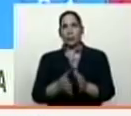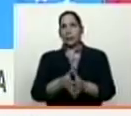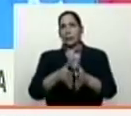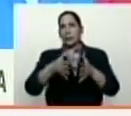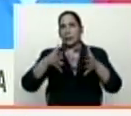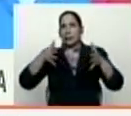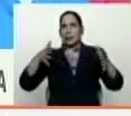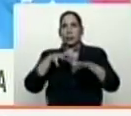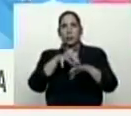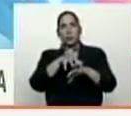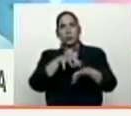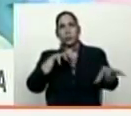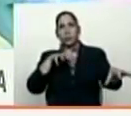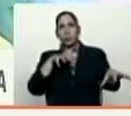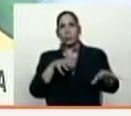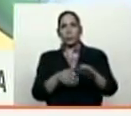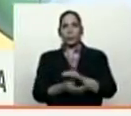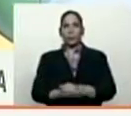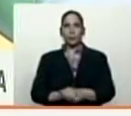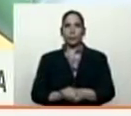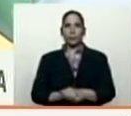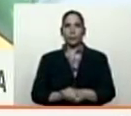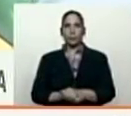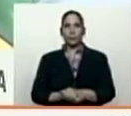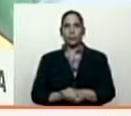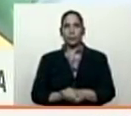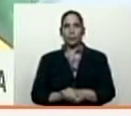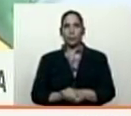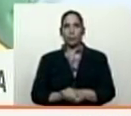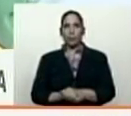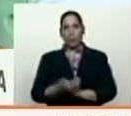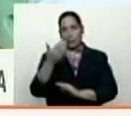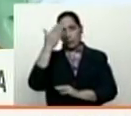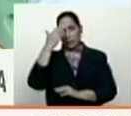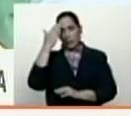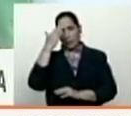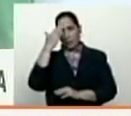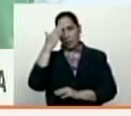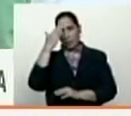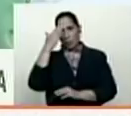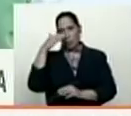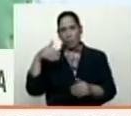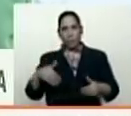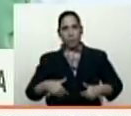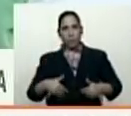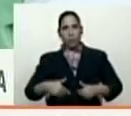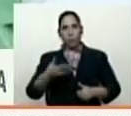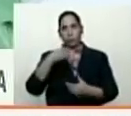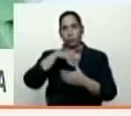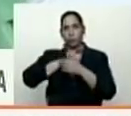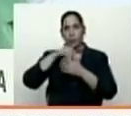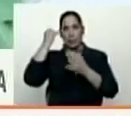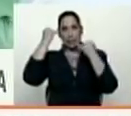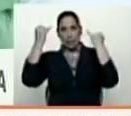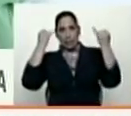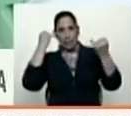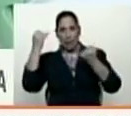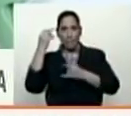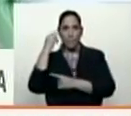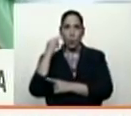la inmensa mayoría ha interpretado la forja con el ideal bolivariano, con el